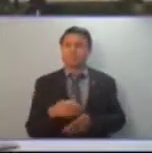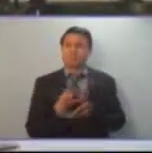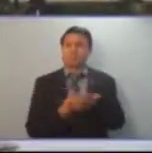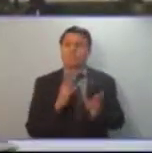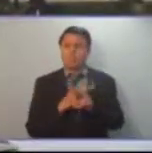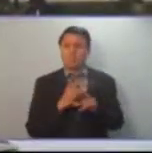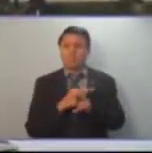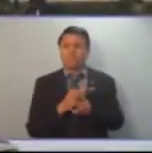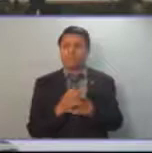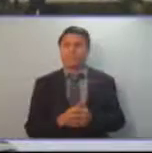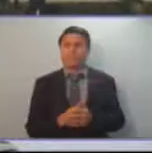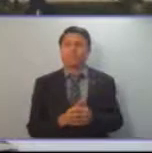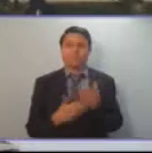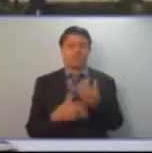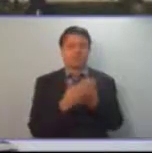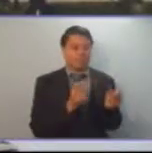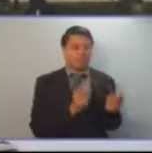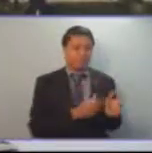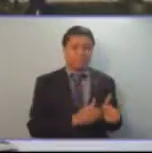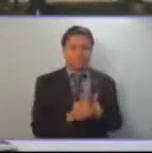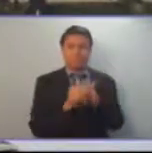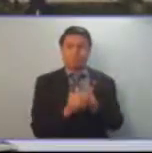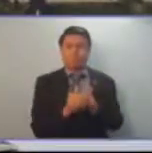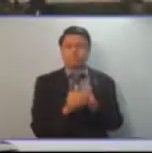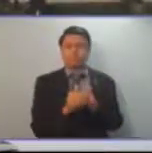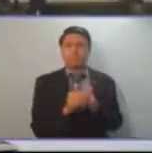reformas, más que solo hacer surgir